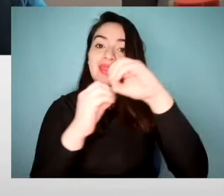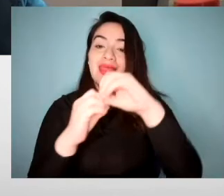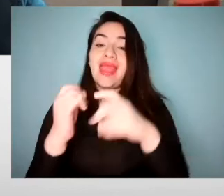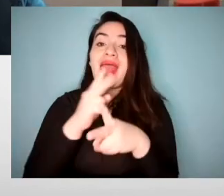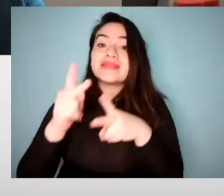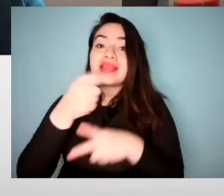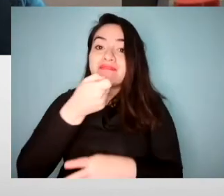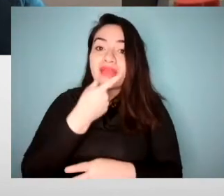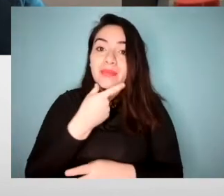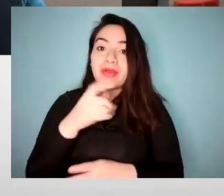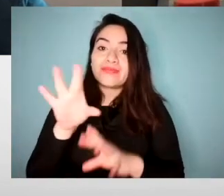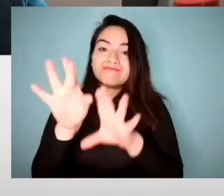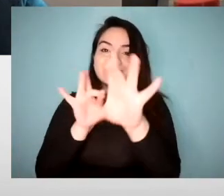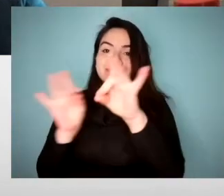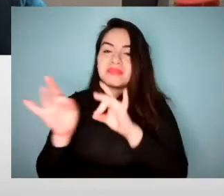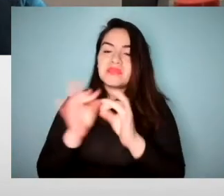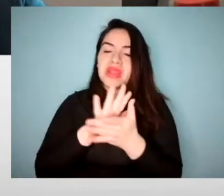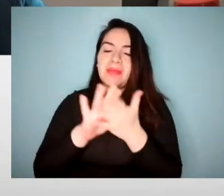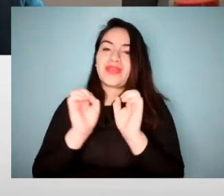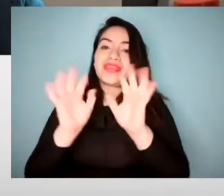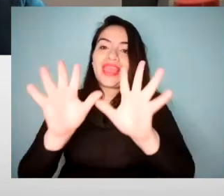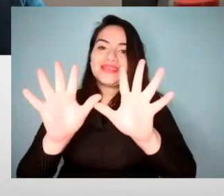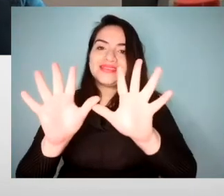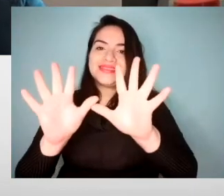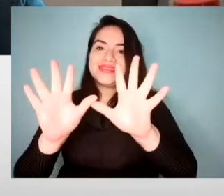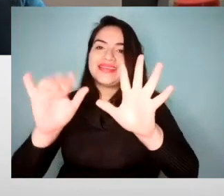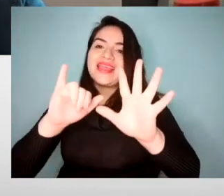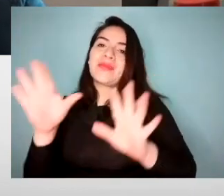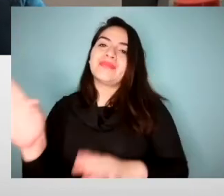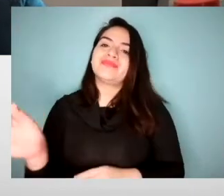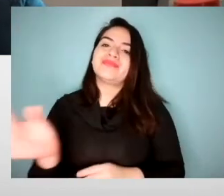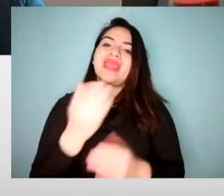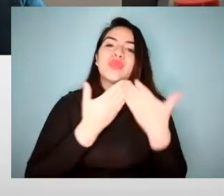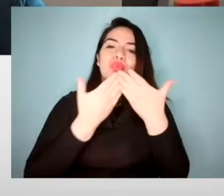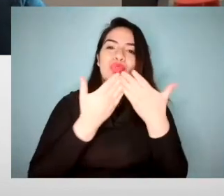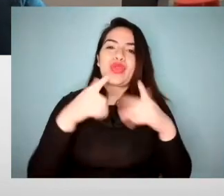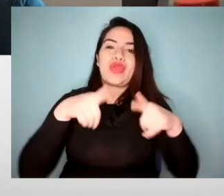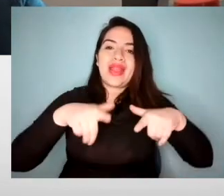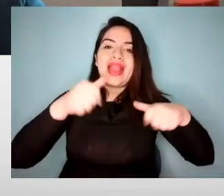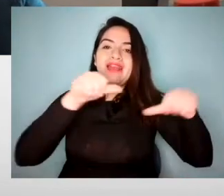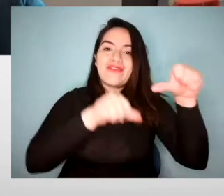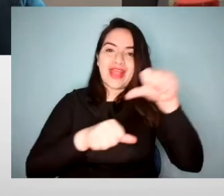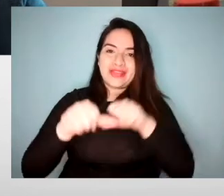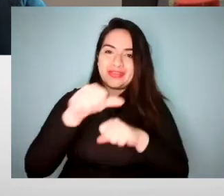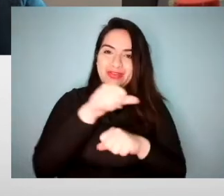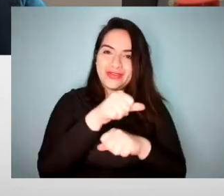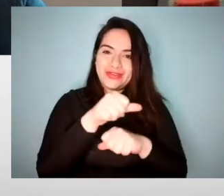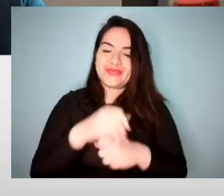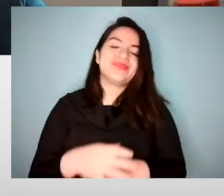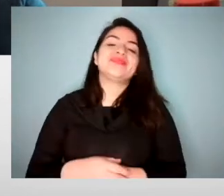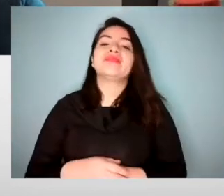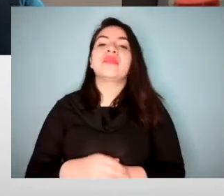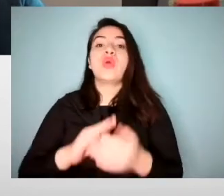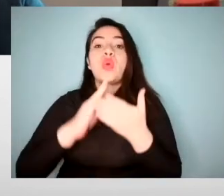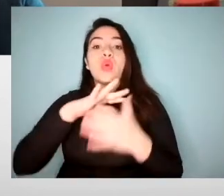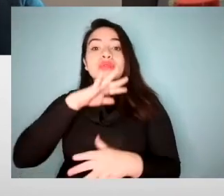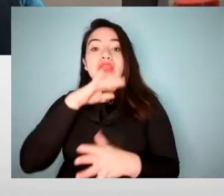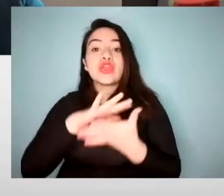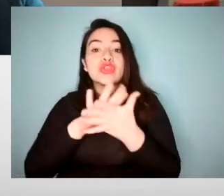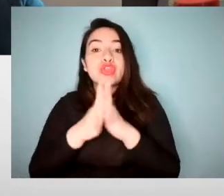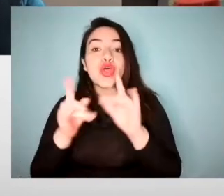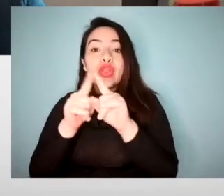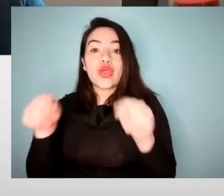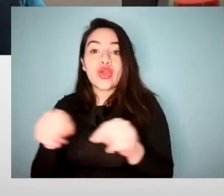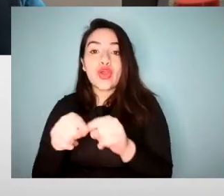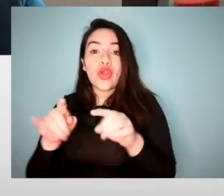10 candidatos que son los que luego pasan a un estudio de laboratorio. Entonces, utilizando toda la plataforma que nos ofrecen los computadores